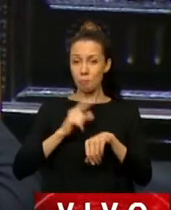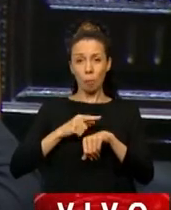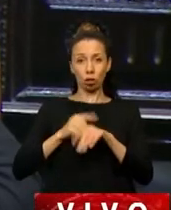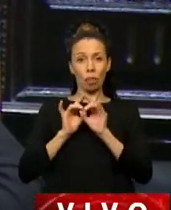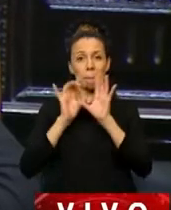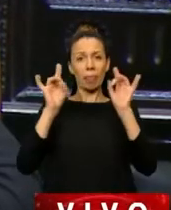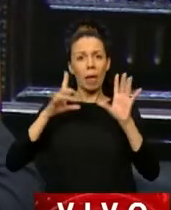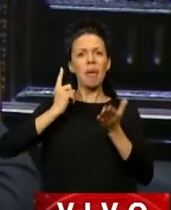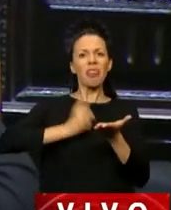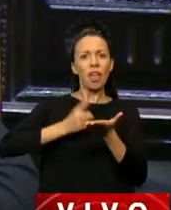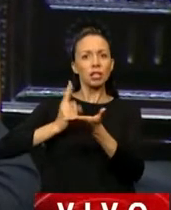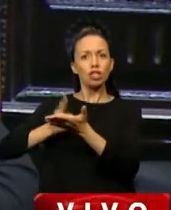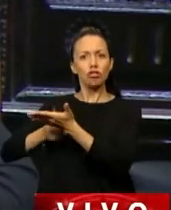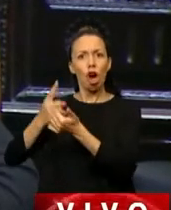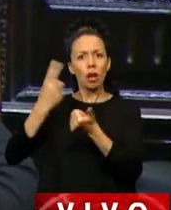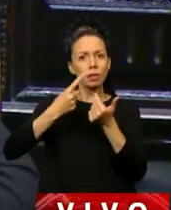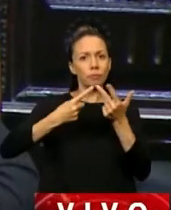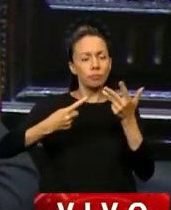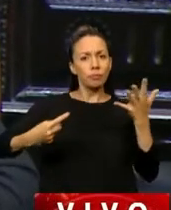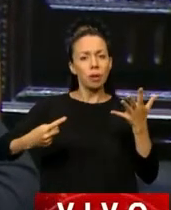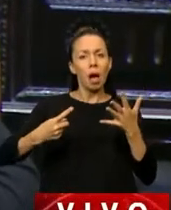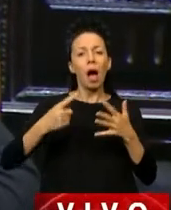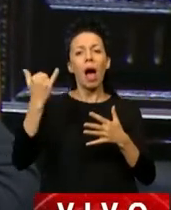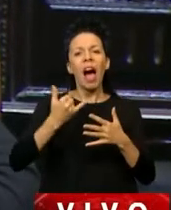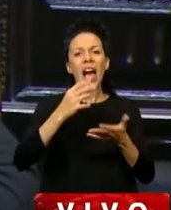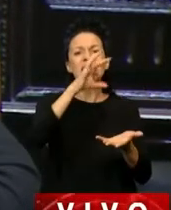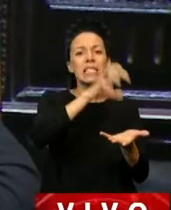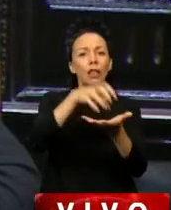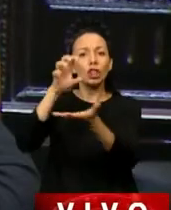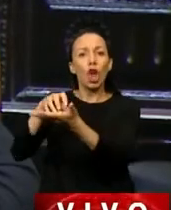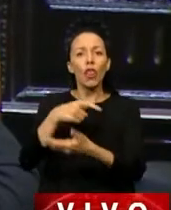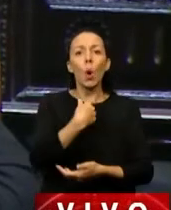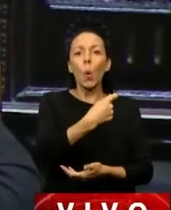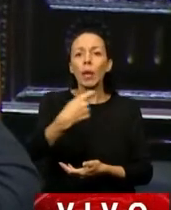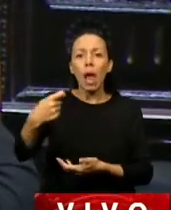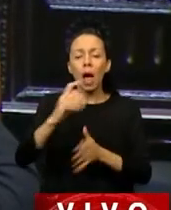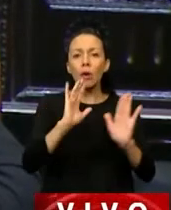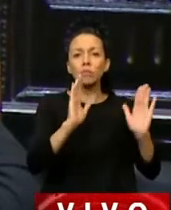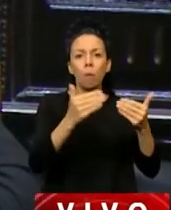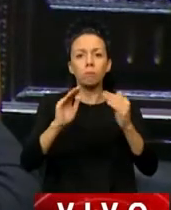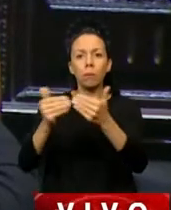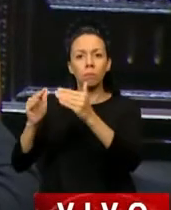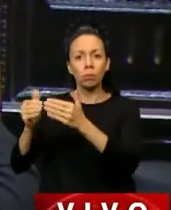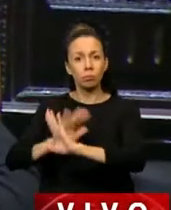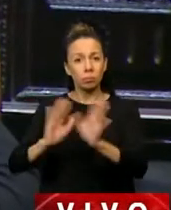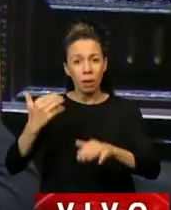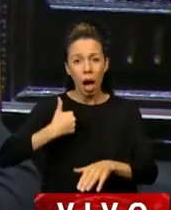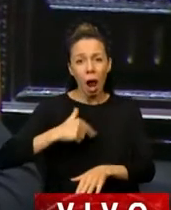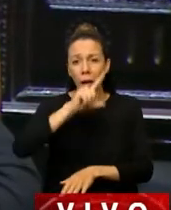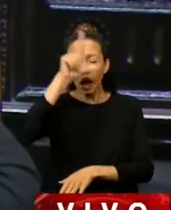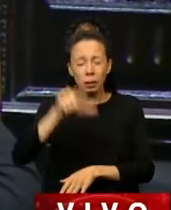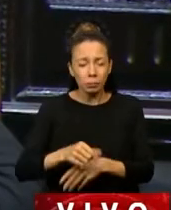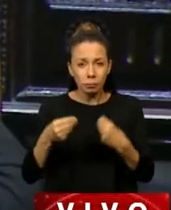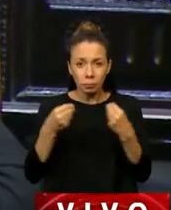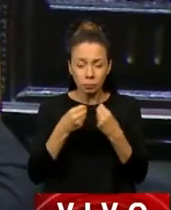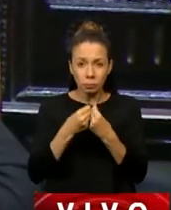pandemia, se han cerrado innumerable cantidad de centros jubilados en todo el país y, sin embargo,